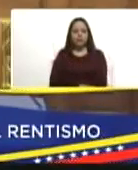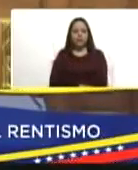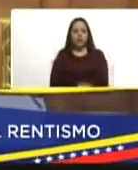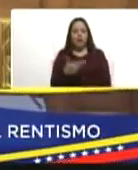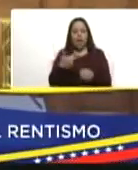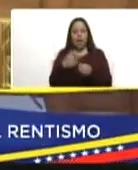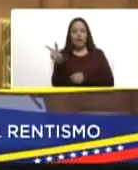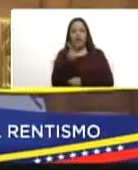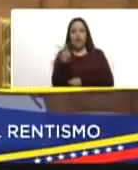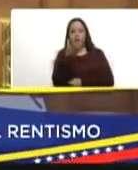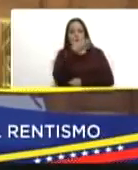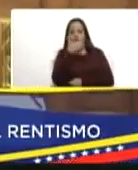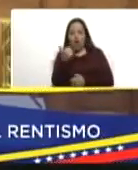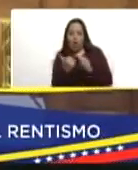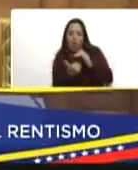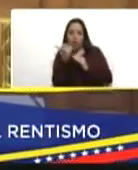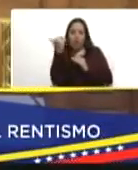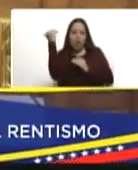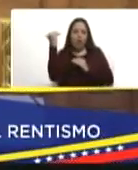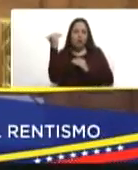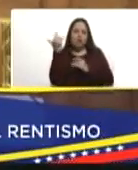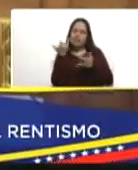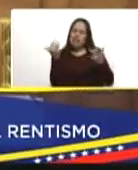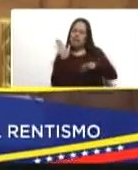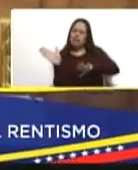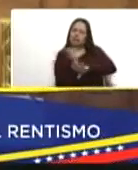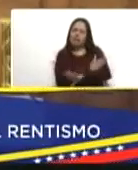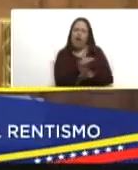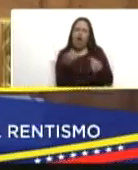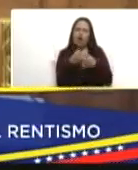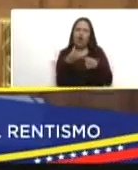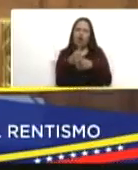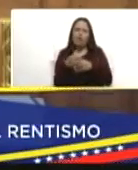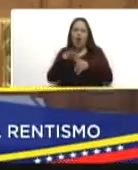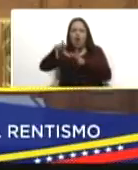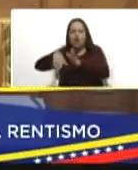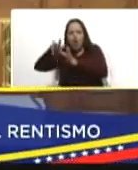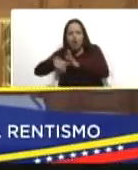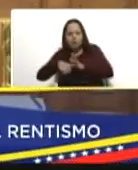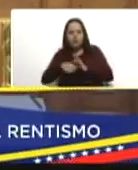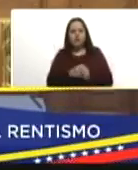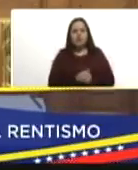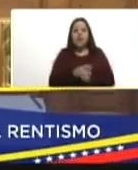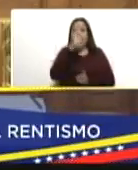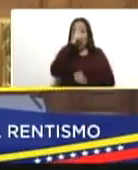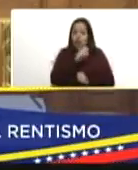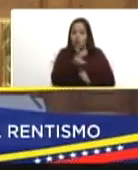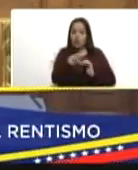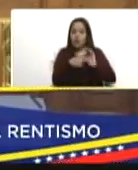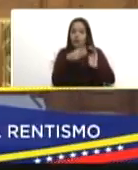recuperación de esas mafias bandidas y corruptas y en el año